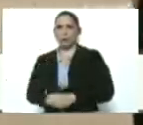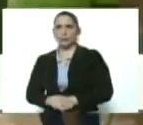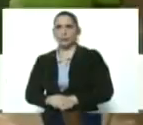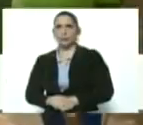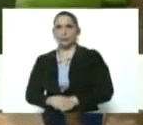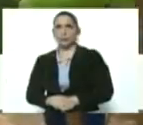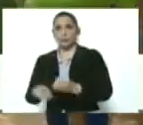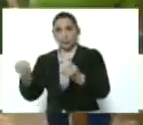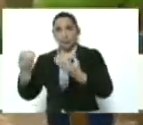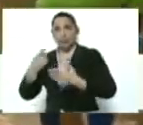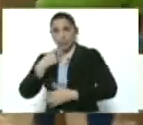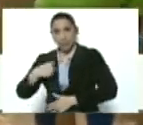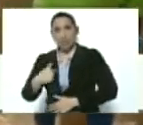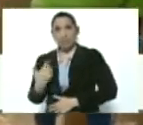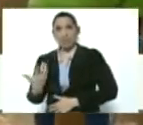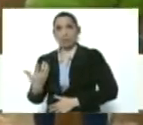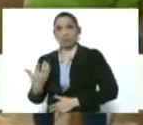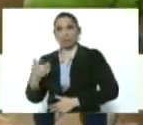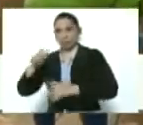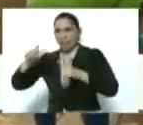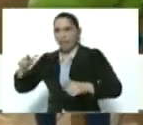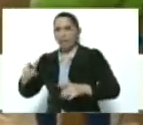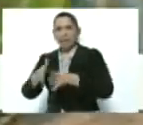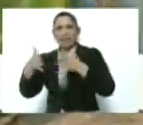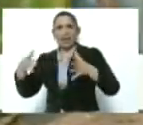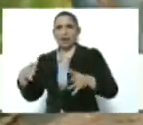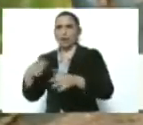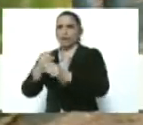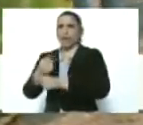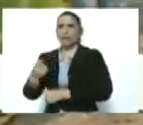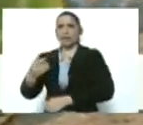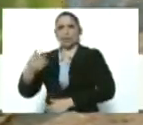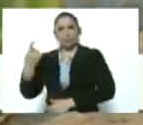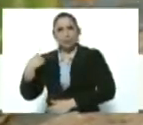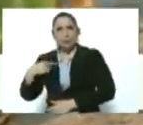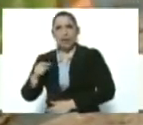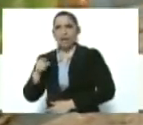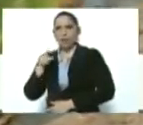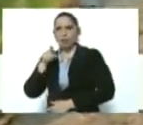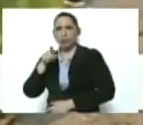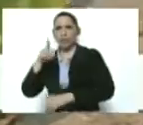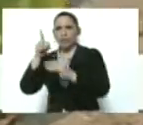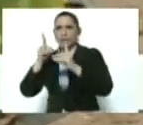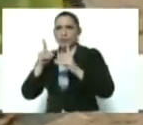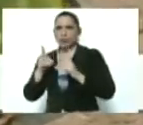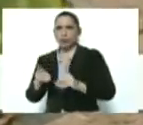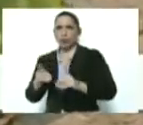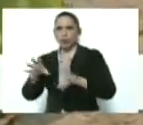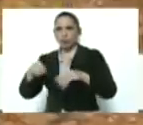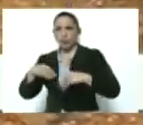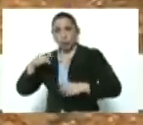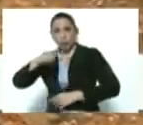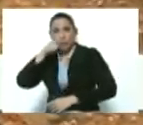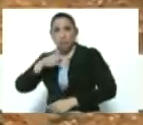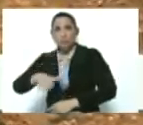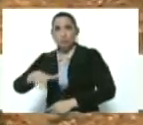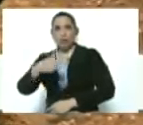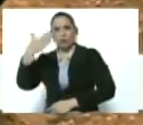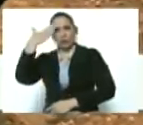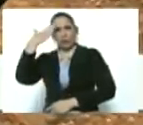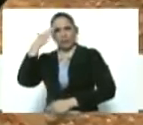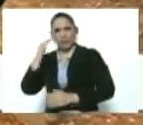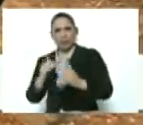dice la gente la gran confianza que sienten usted presidente y en las decisiones que ha tomado este pueblo ha sabido